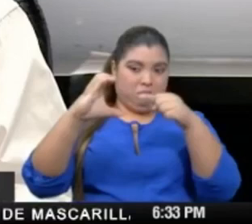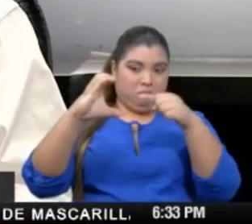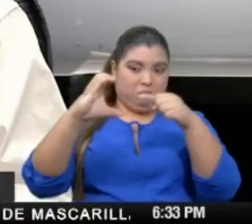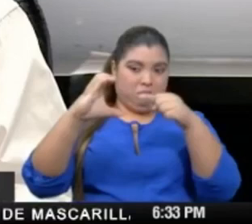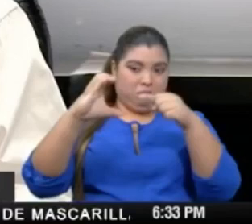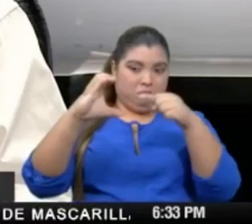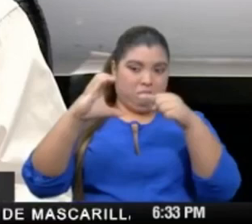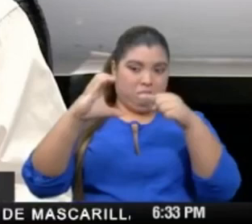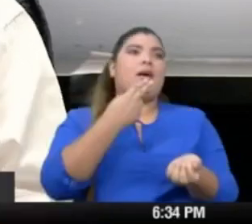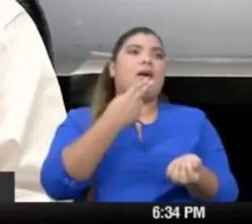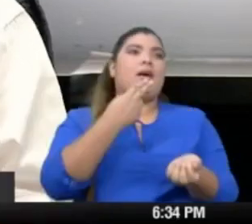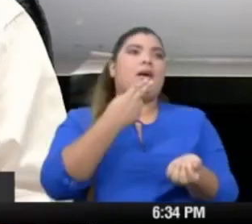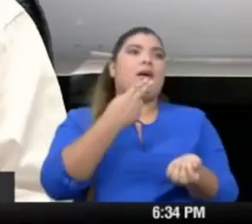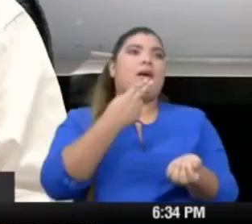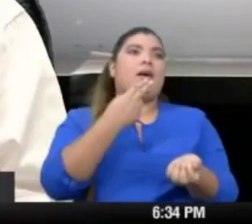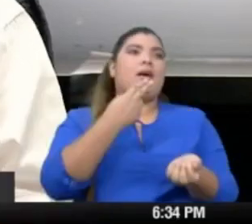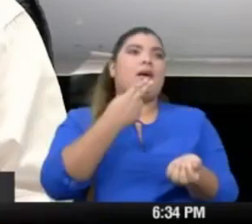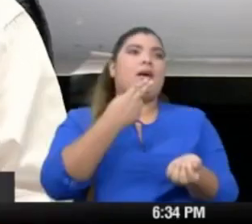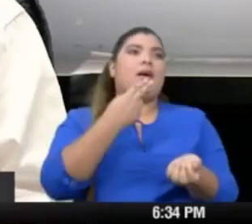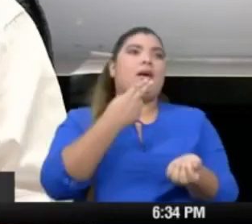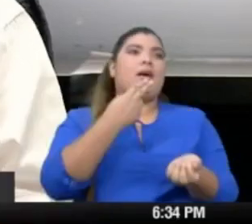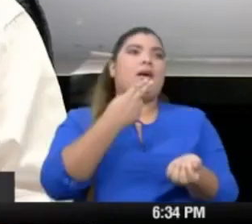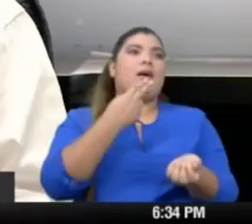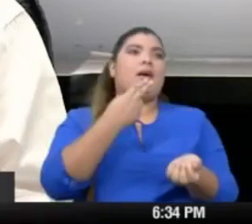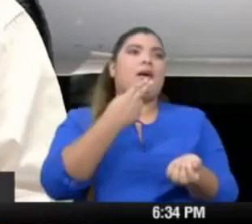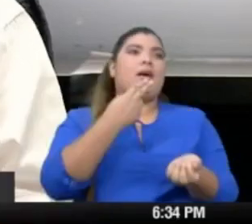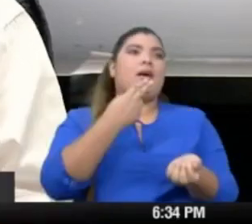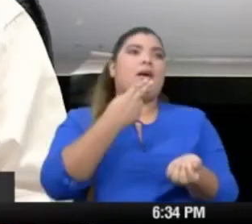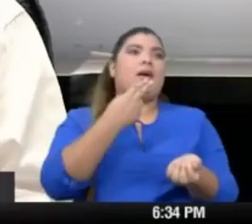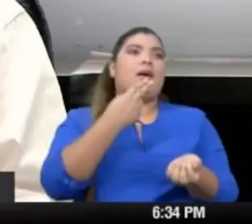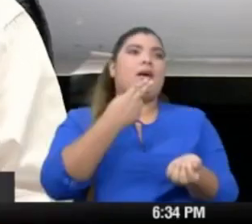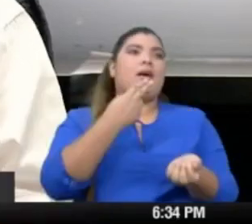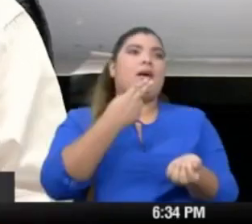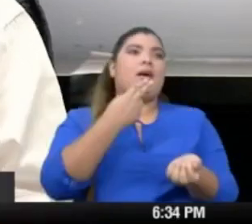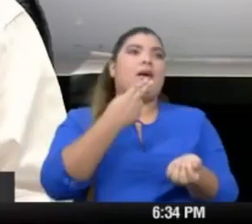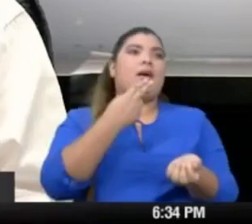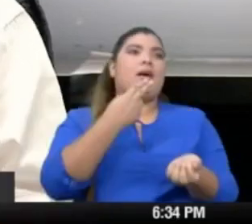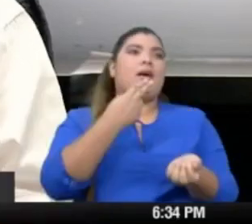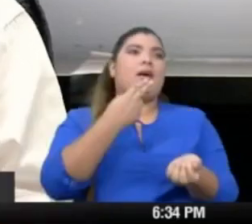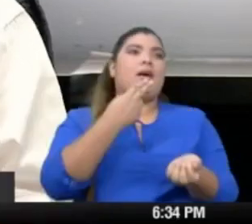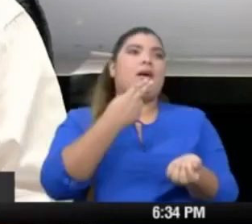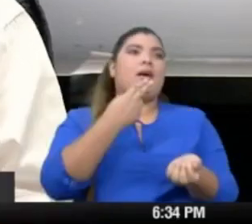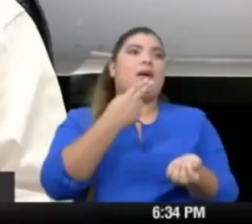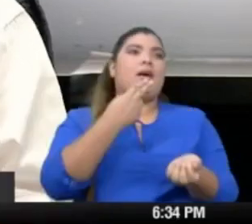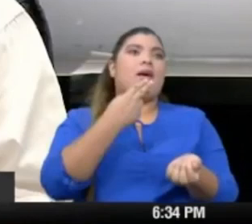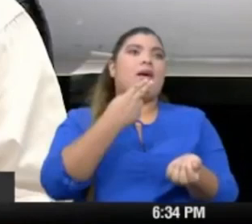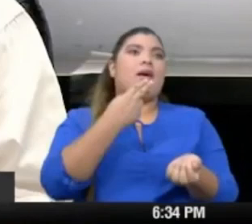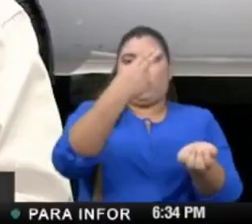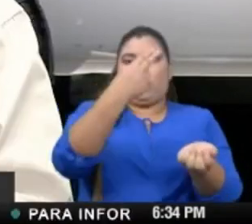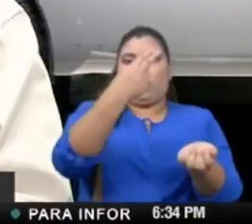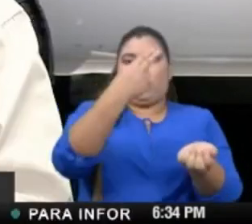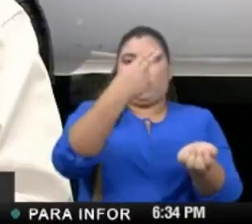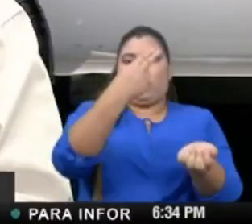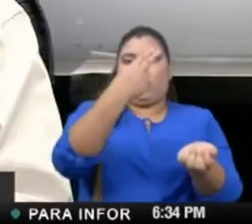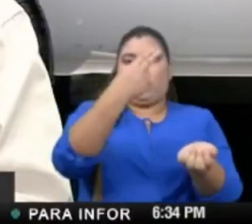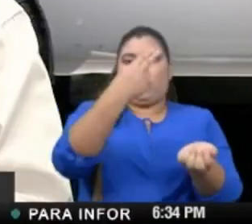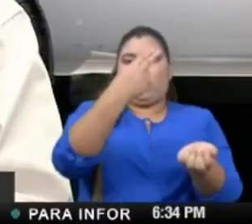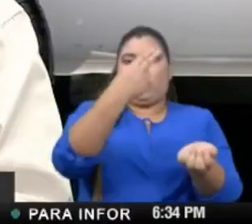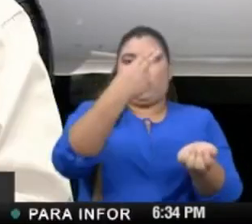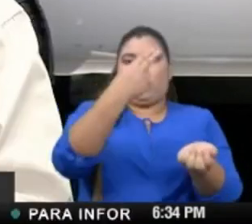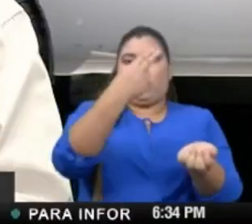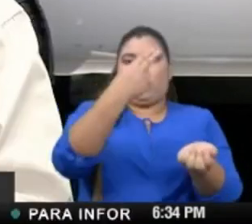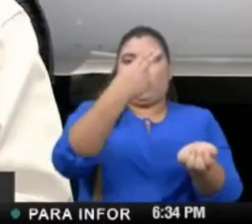hospitales. Pero 20% va a requerir hospitalización. Y de ese 20%, la cuarta parte va a requerir cuidados